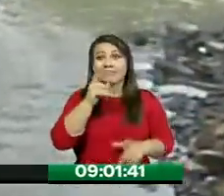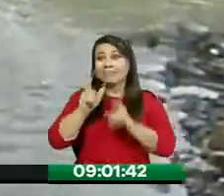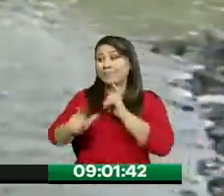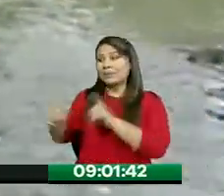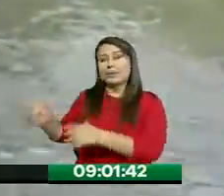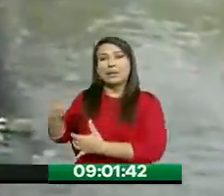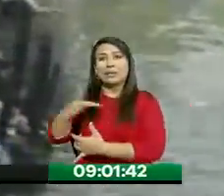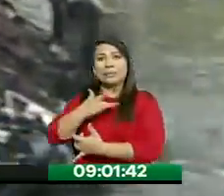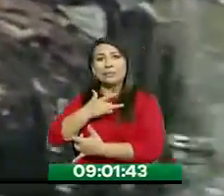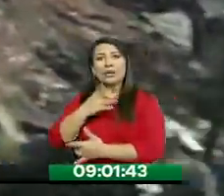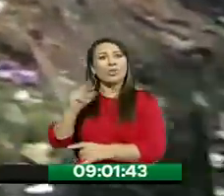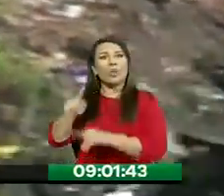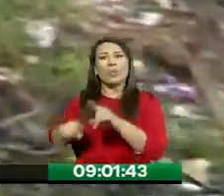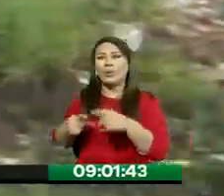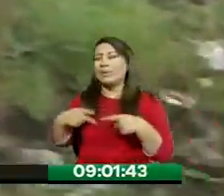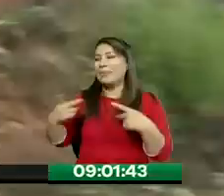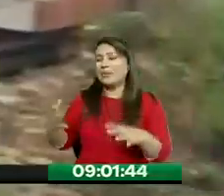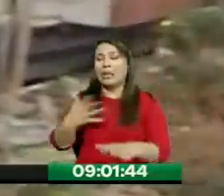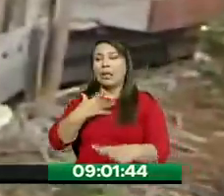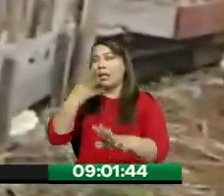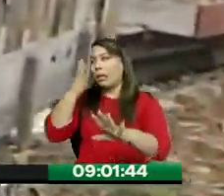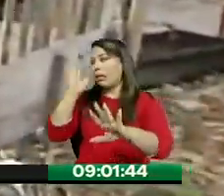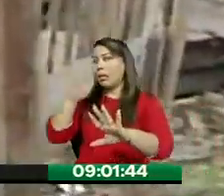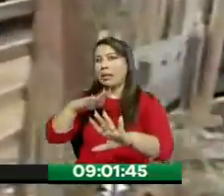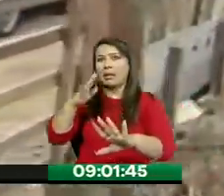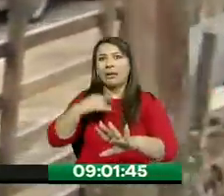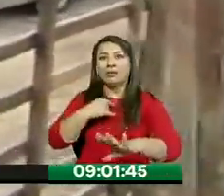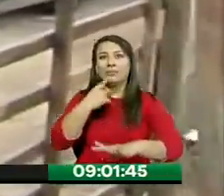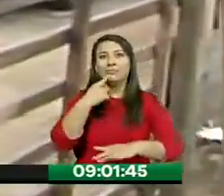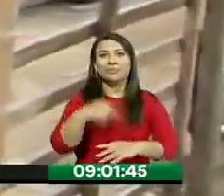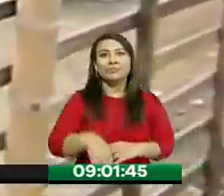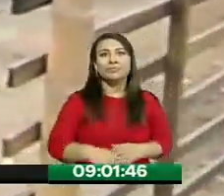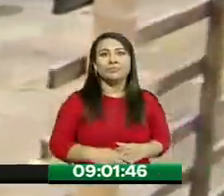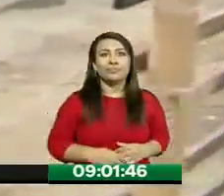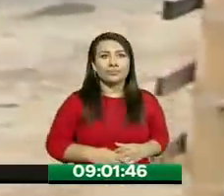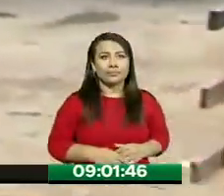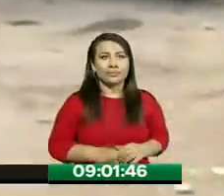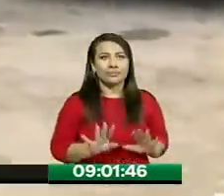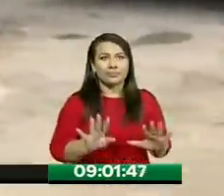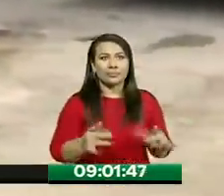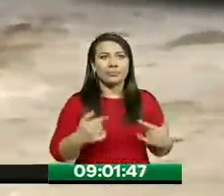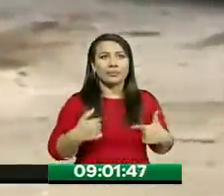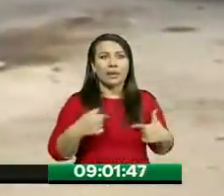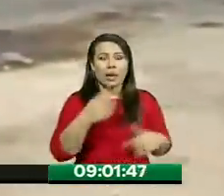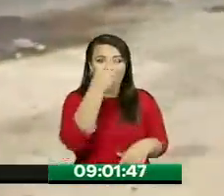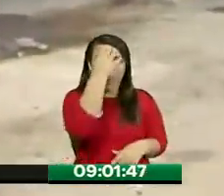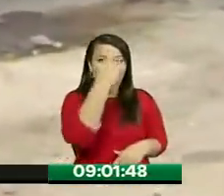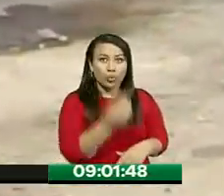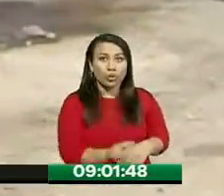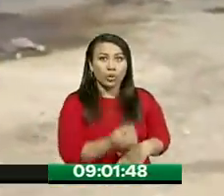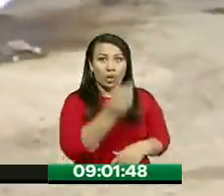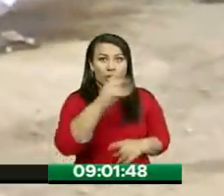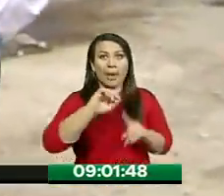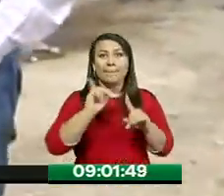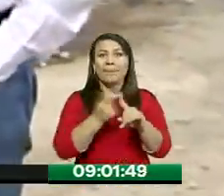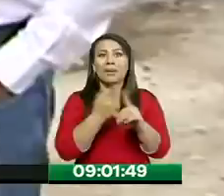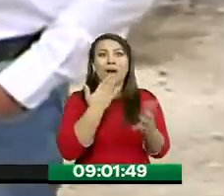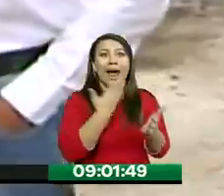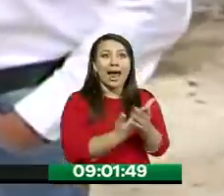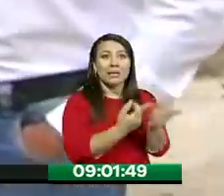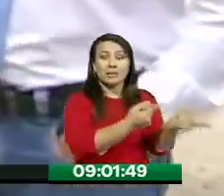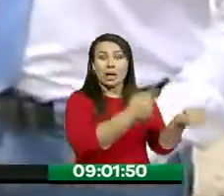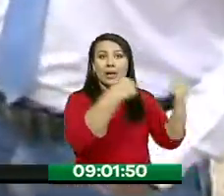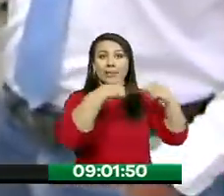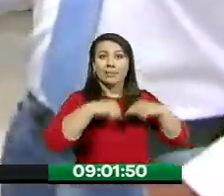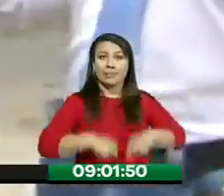mes, que es orientar a los conductores, a los usuarios de la vía, sobre el cambio vial. Hay ciertos conductores que son resistentes